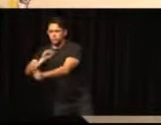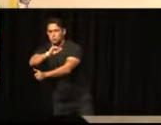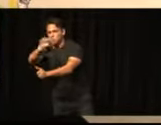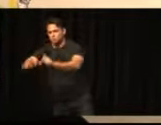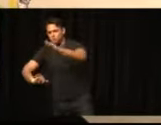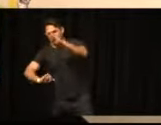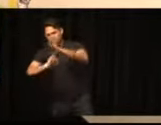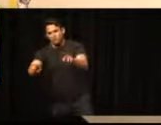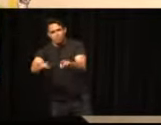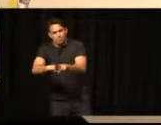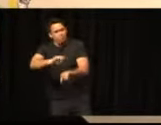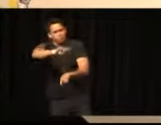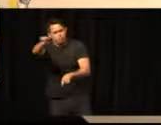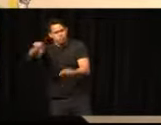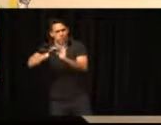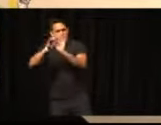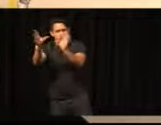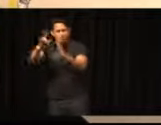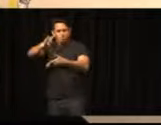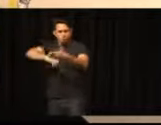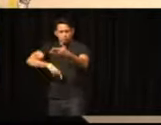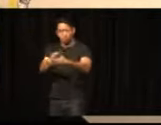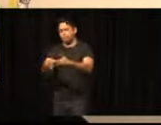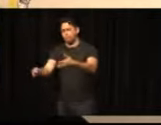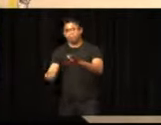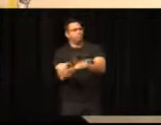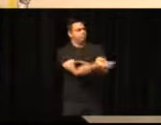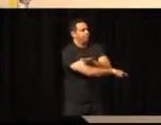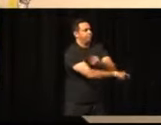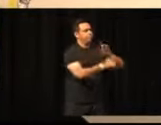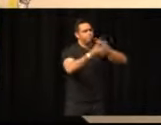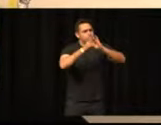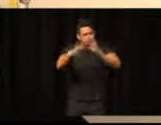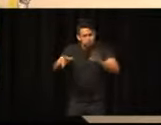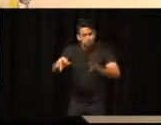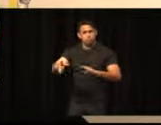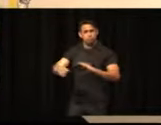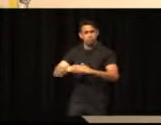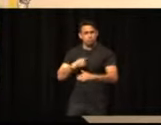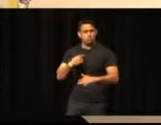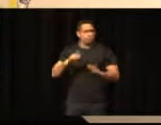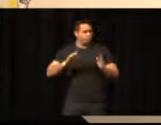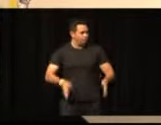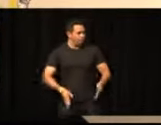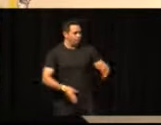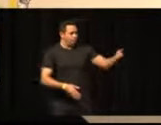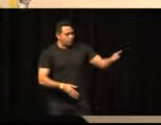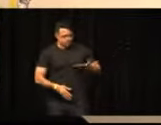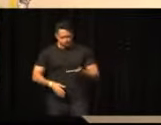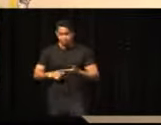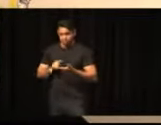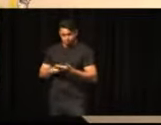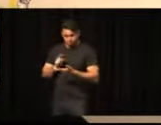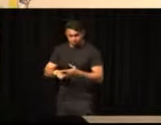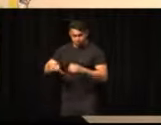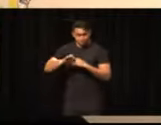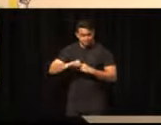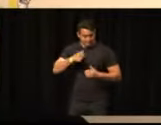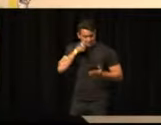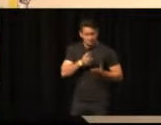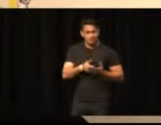pueden mandar sus preguntas, pueden inscribir y mandarnos aquí. Ya llegaron algunas, pero hay una